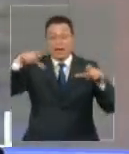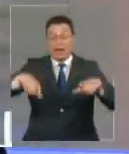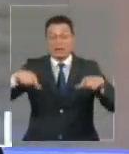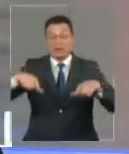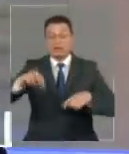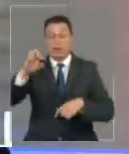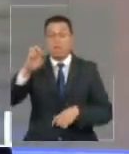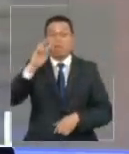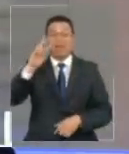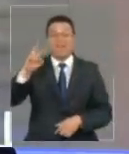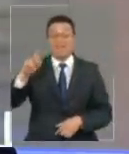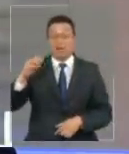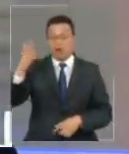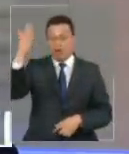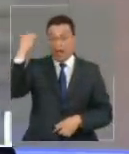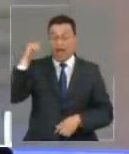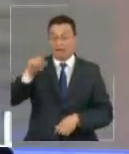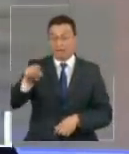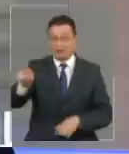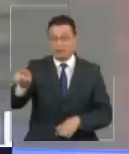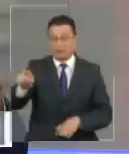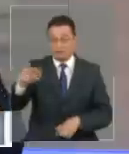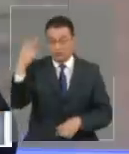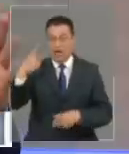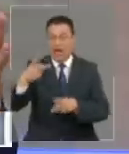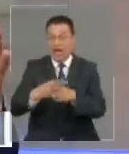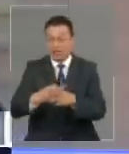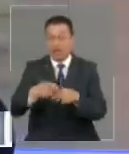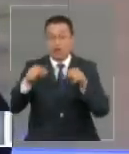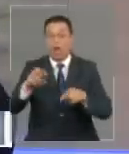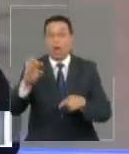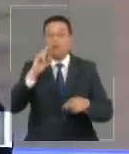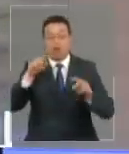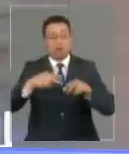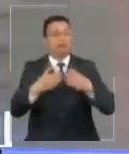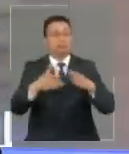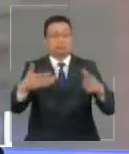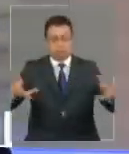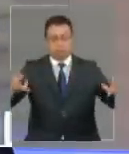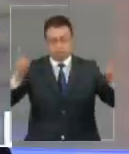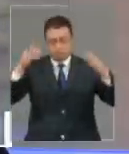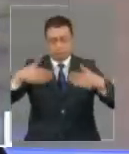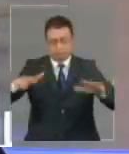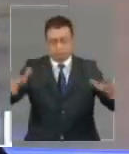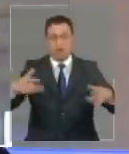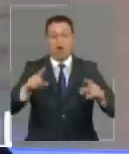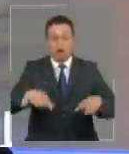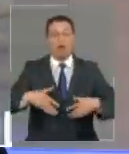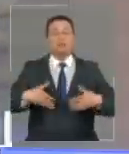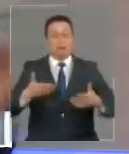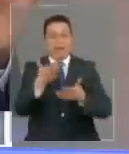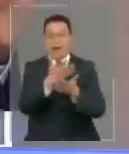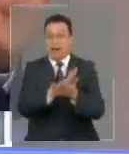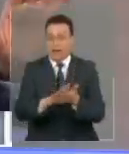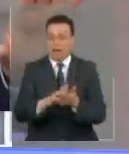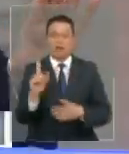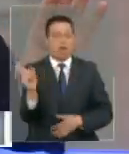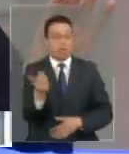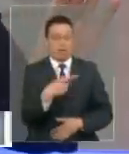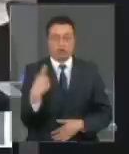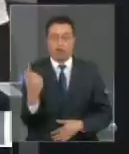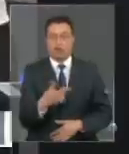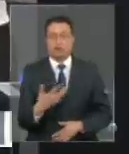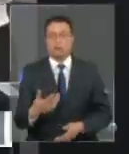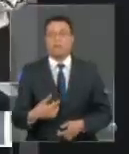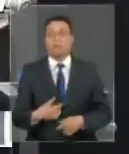antes se arrendaban, en los tiempos del candidato, ¿no? Se arrendaban y los jóvenes no las podían ocupar. Hoy día son de uso gratuito y tenemos